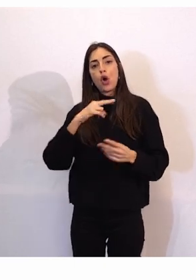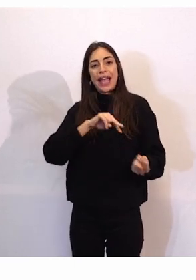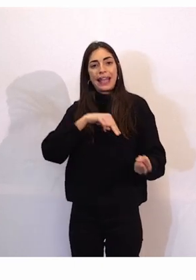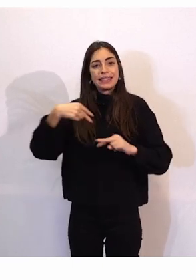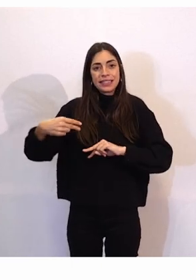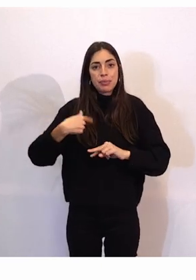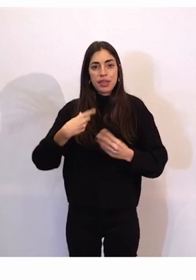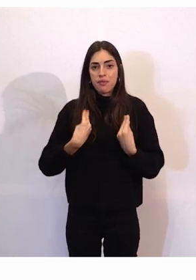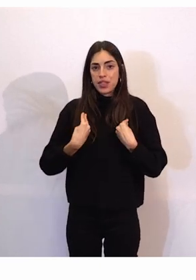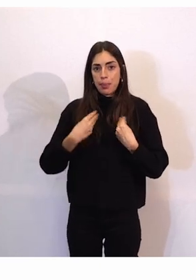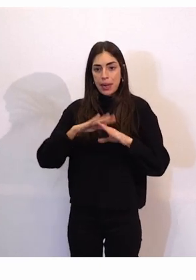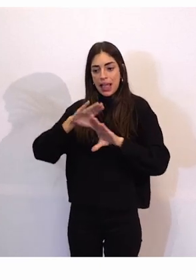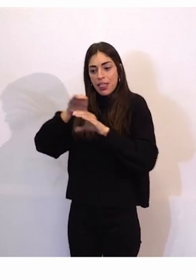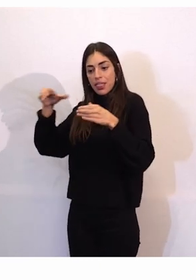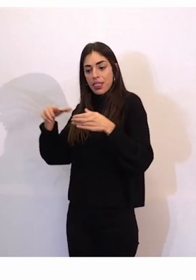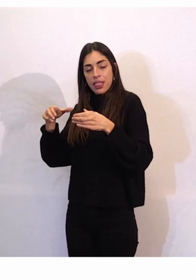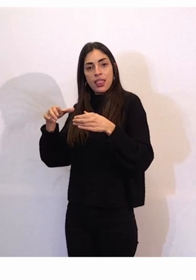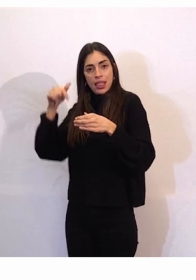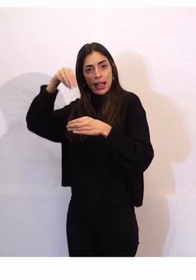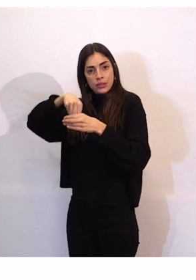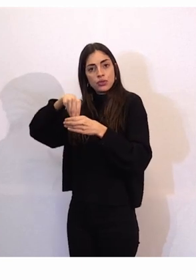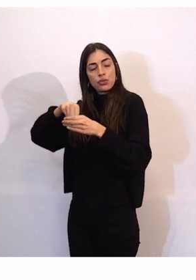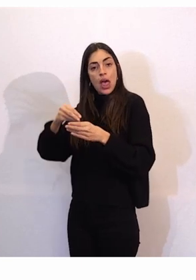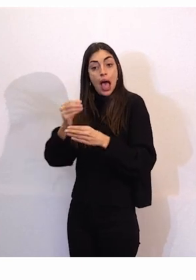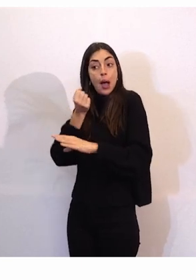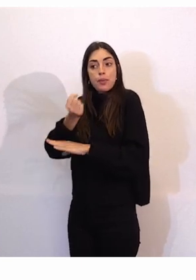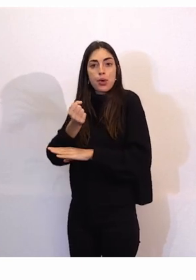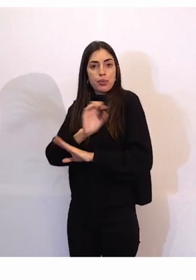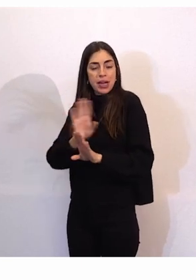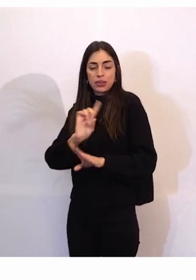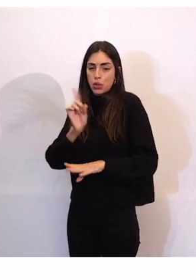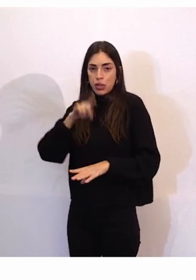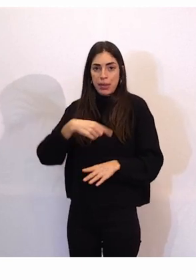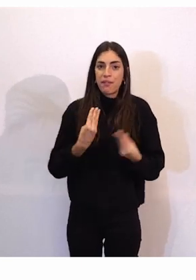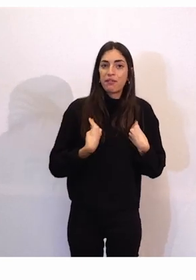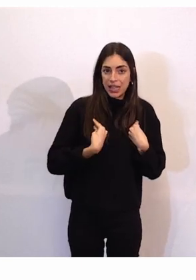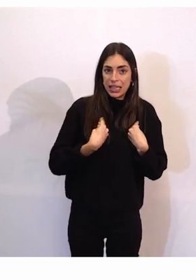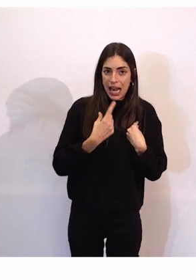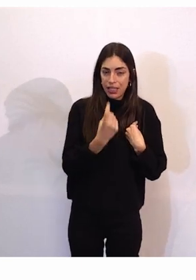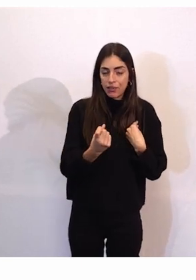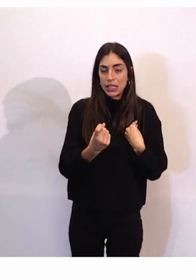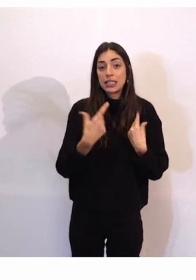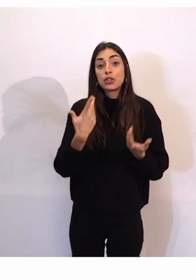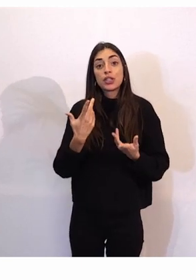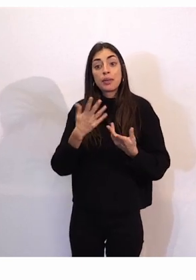sí tiene que estar el intérprete vital. Pero aparte de eso, de ese conocimiento y esa indagación que tiene que hacer sobre la